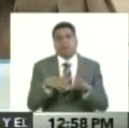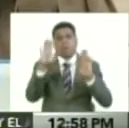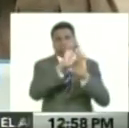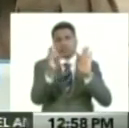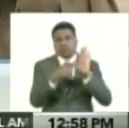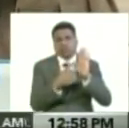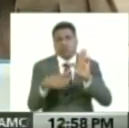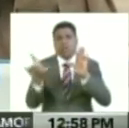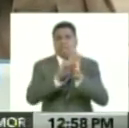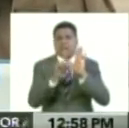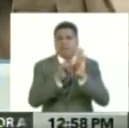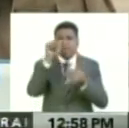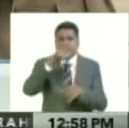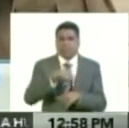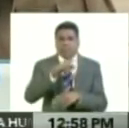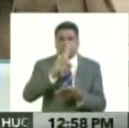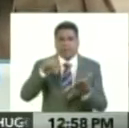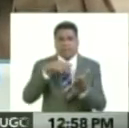y las leyes de la República.